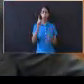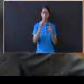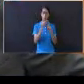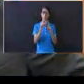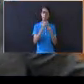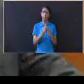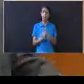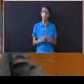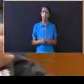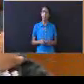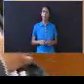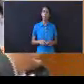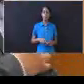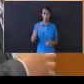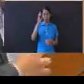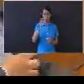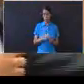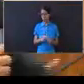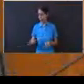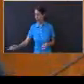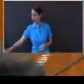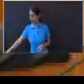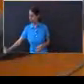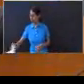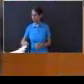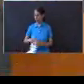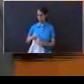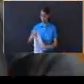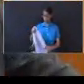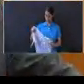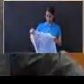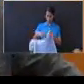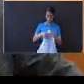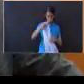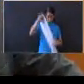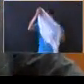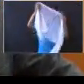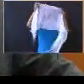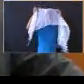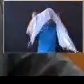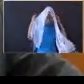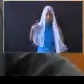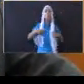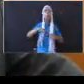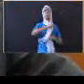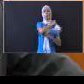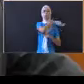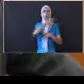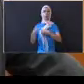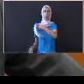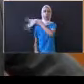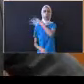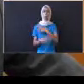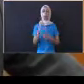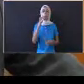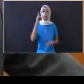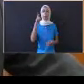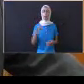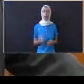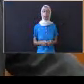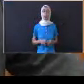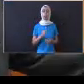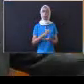Amén. Nos acompaña ahora, Padre Santo que estás en el cielo y en todo lugar, venimos pidiéndote esta mañana,